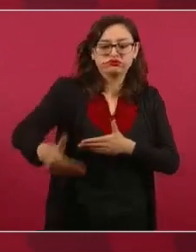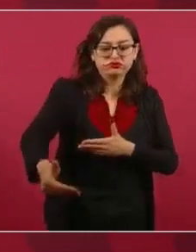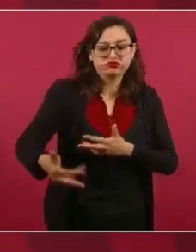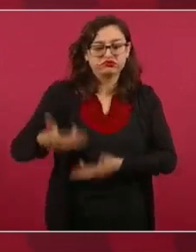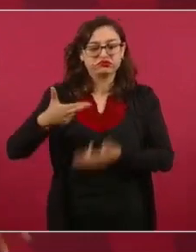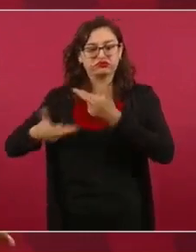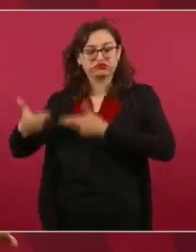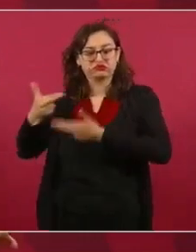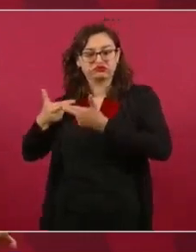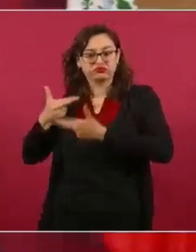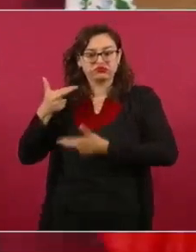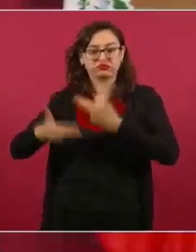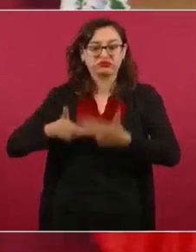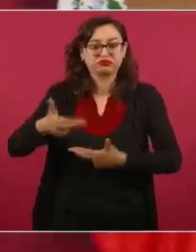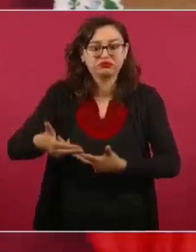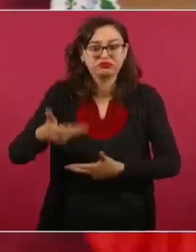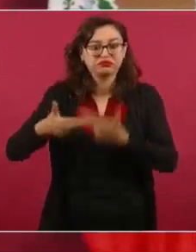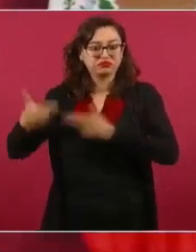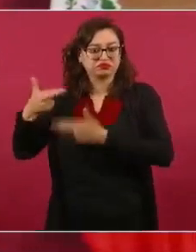Y